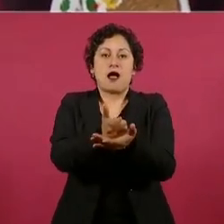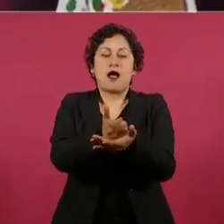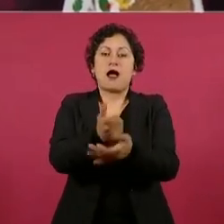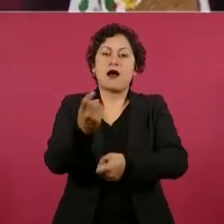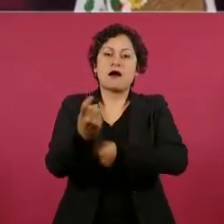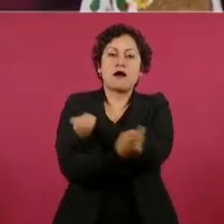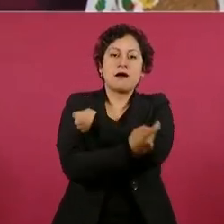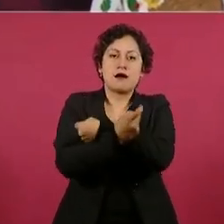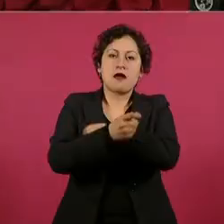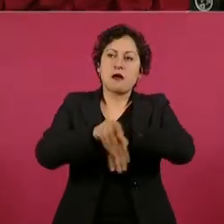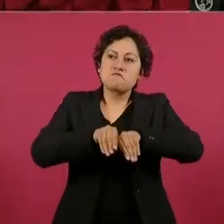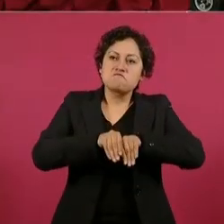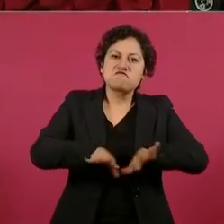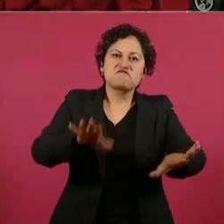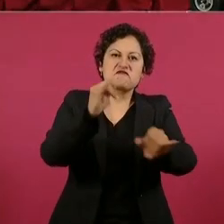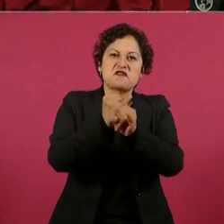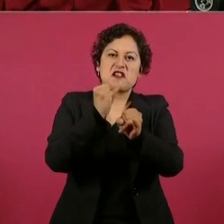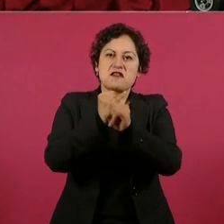presidente.